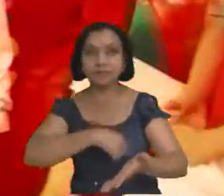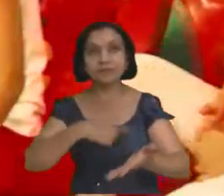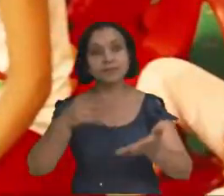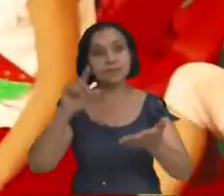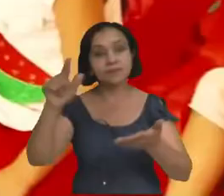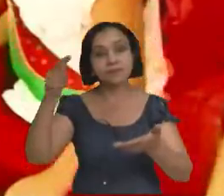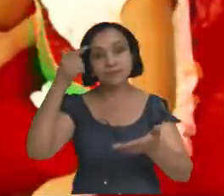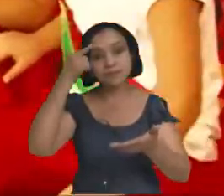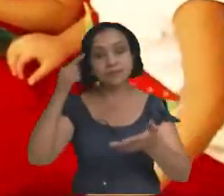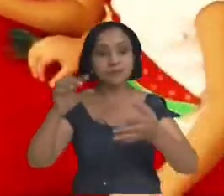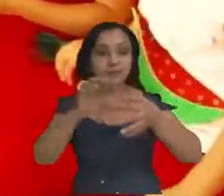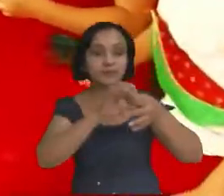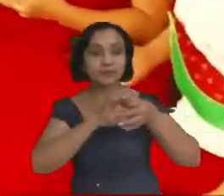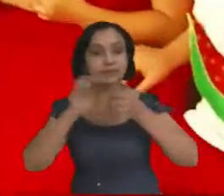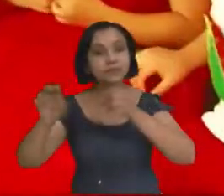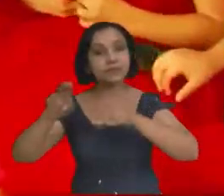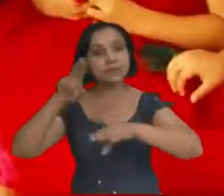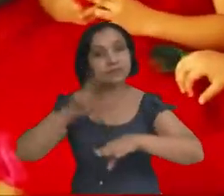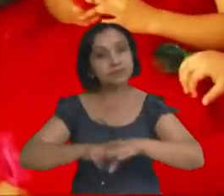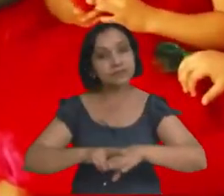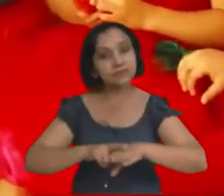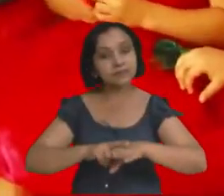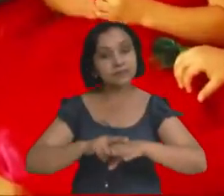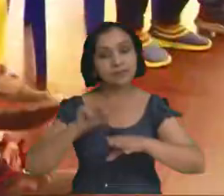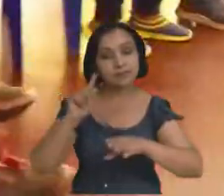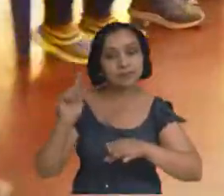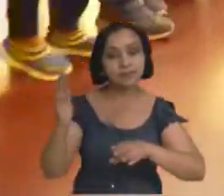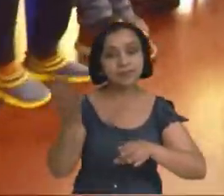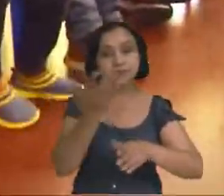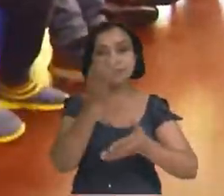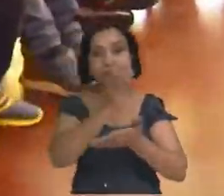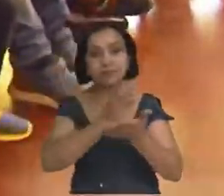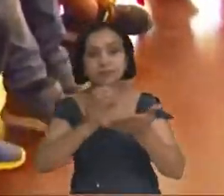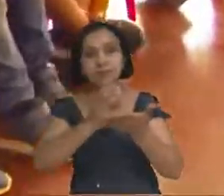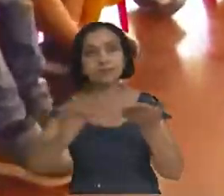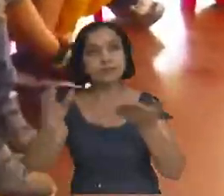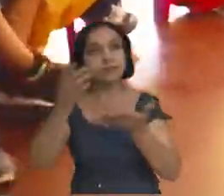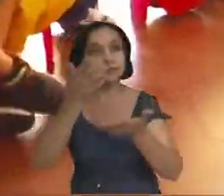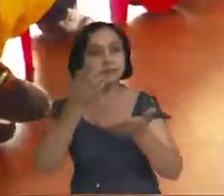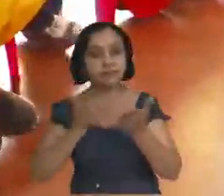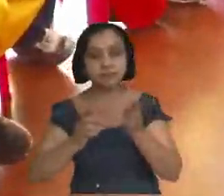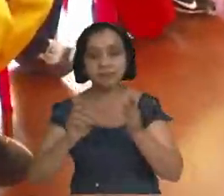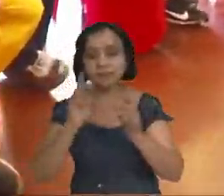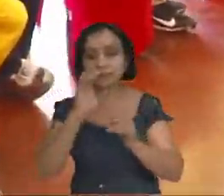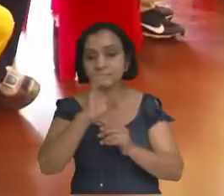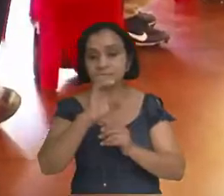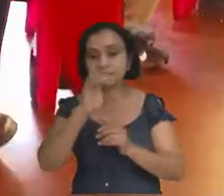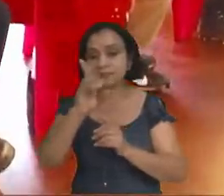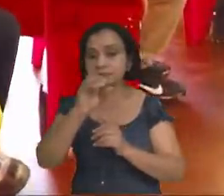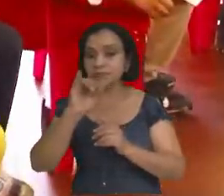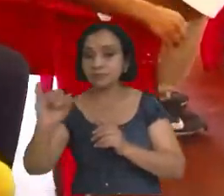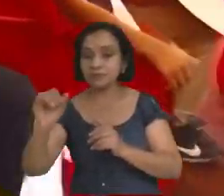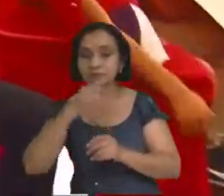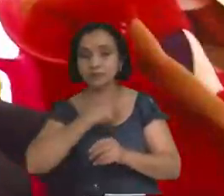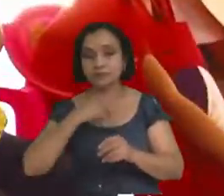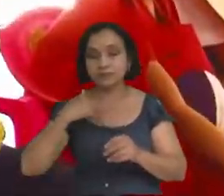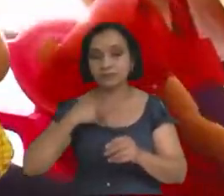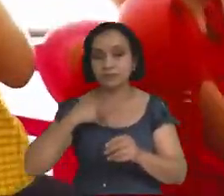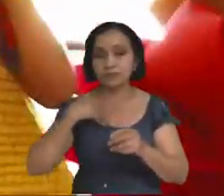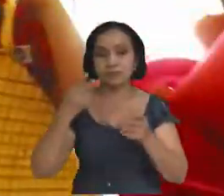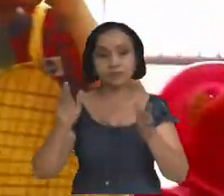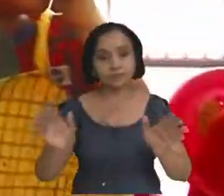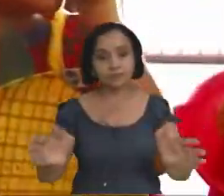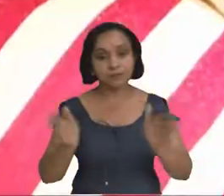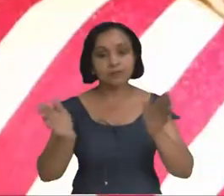Gobierno de Reconciliación y Unidad Nacional, en todos los colegios públicos y centros de desarrollo infantil se están desarrollando a través de la